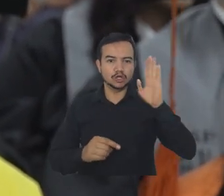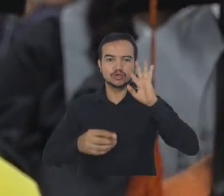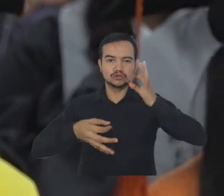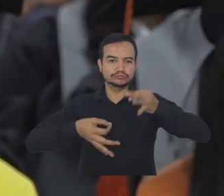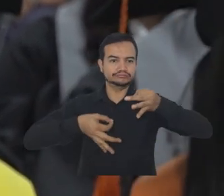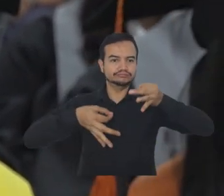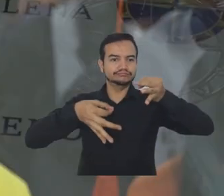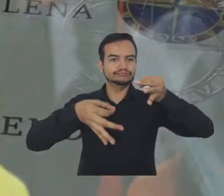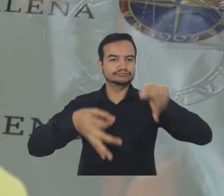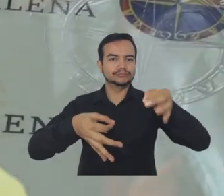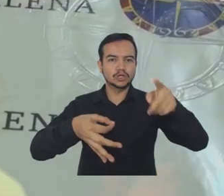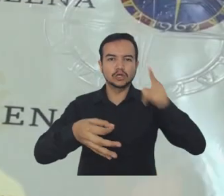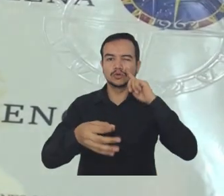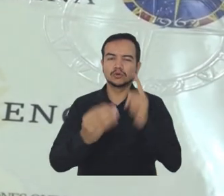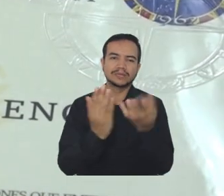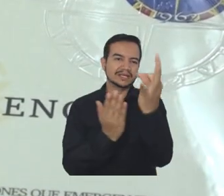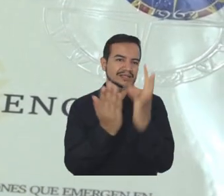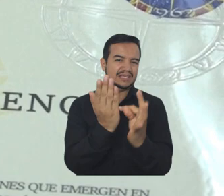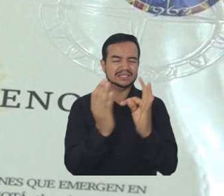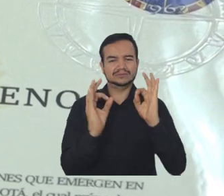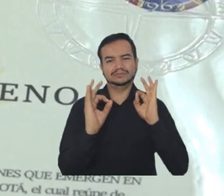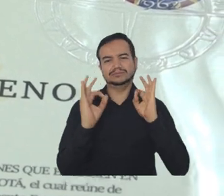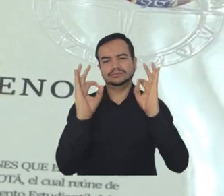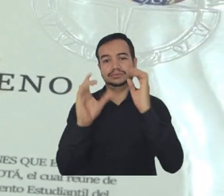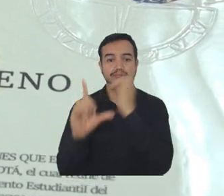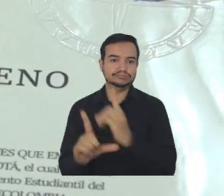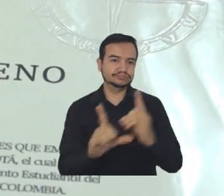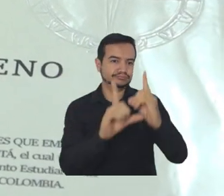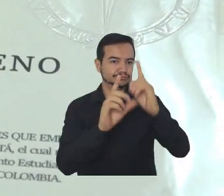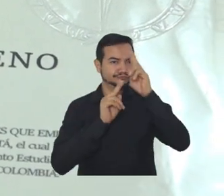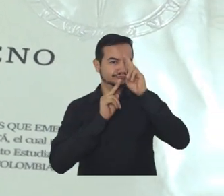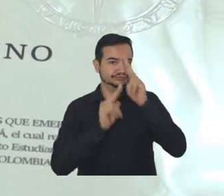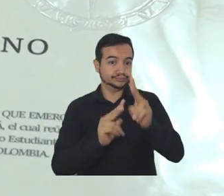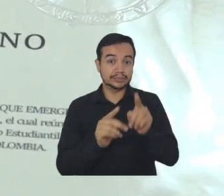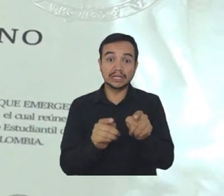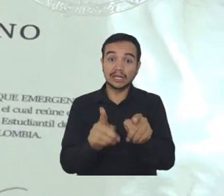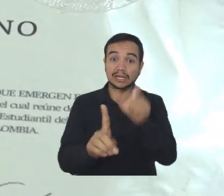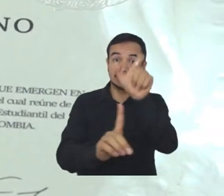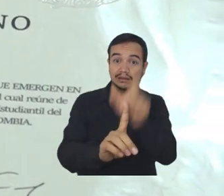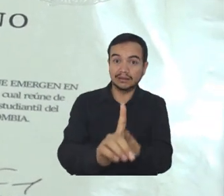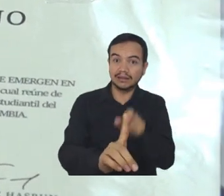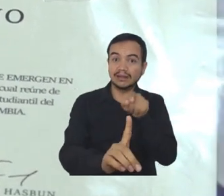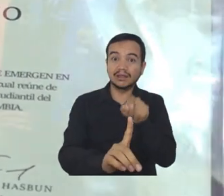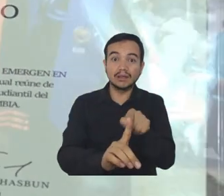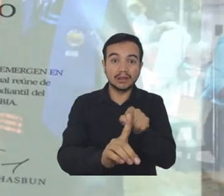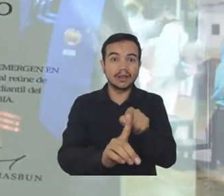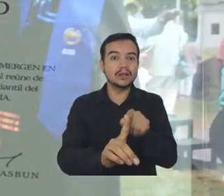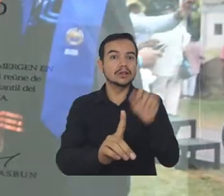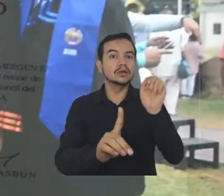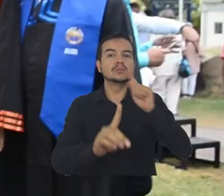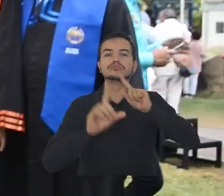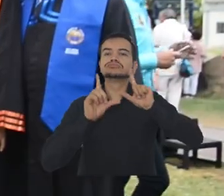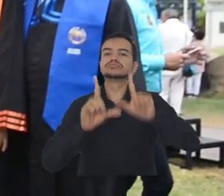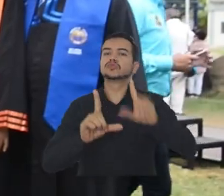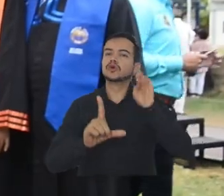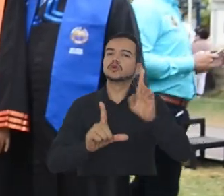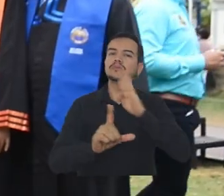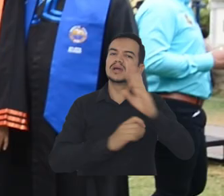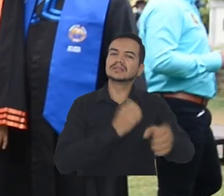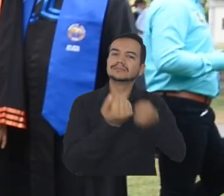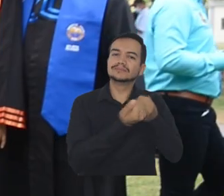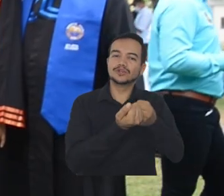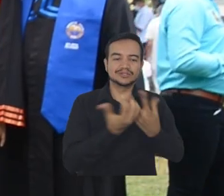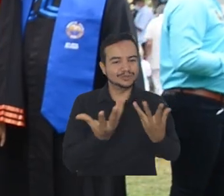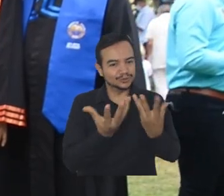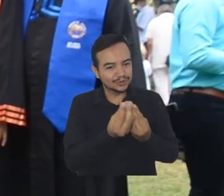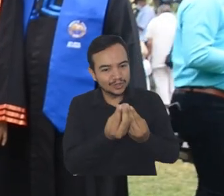excelencia académica por su tesis doctoral, reconocida como mención meritoria. Para él, nada de esto hubiese sido posible sin el apoyo